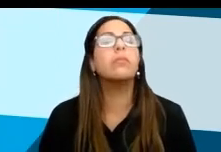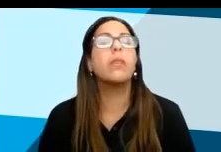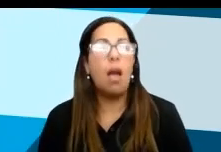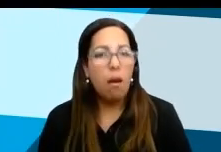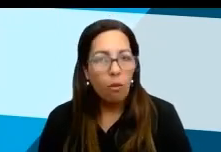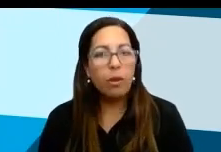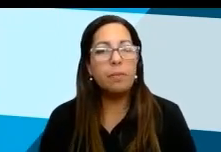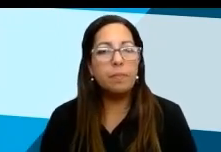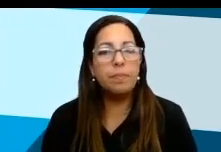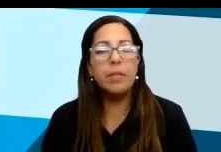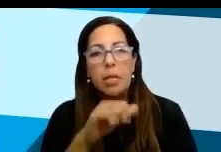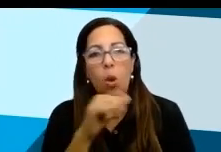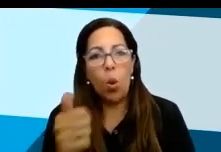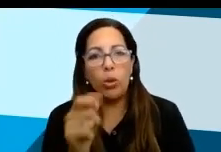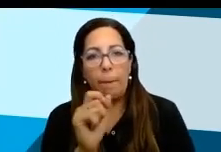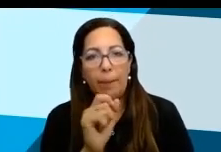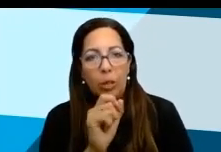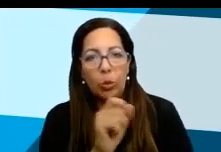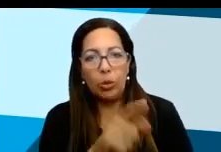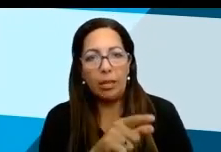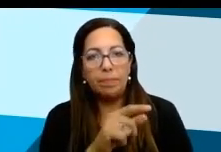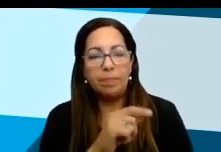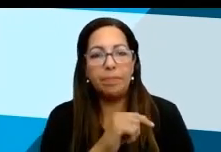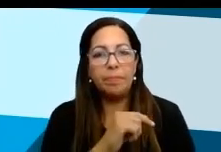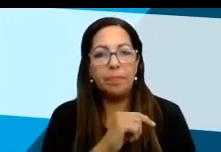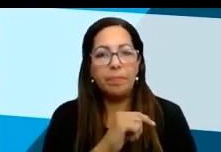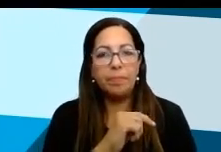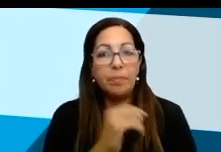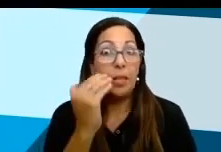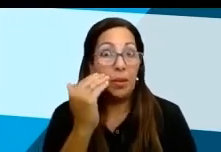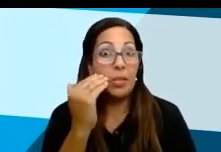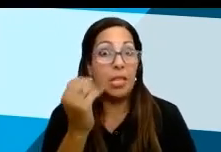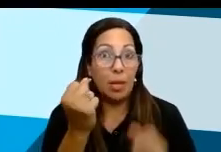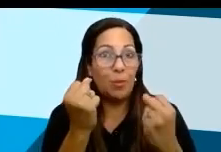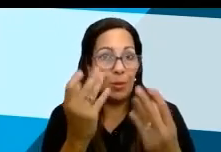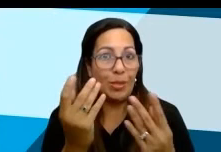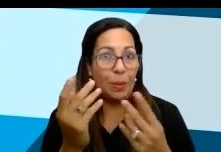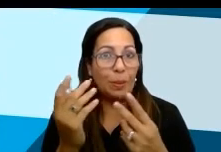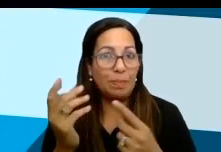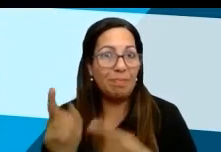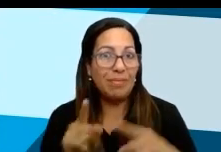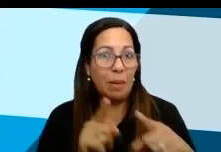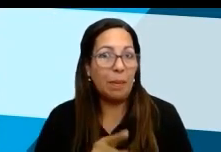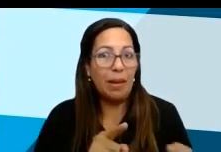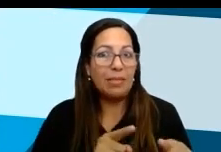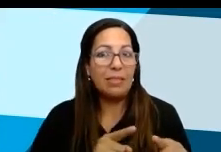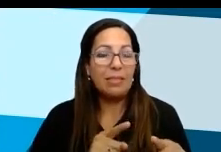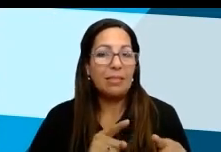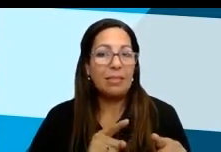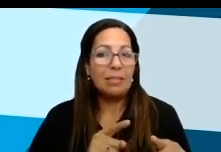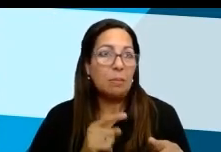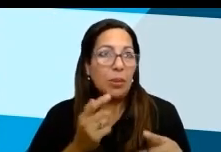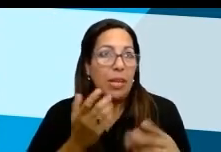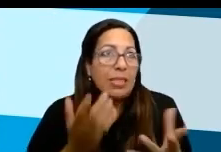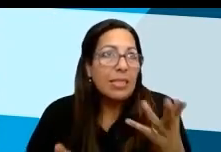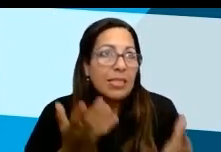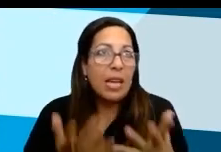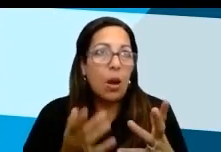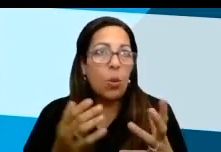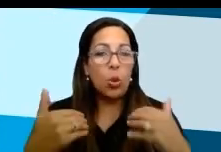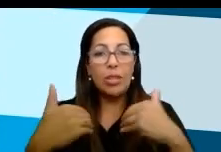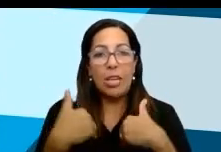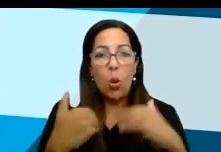Okay. Y otra preguntita, y yo sé que mucha gente le pasa esto, porque puede ser que uno tenga un correo